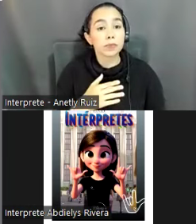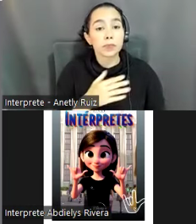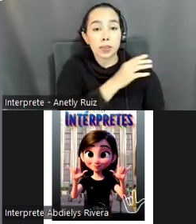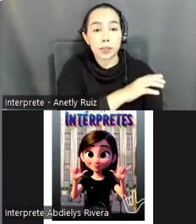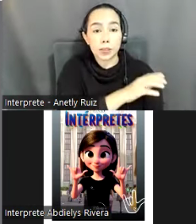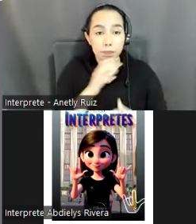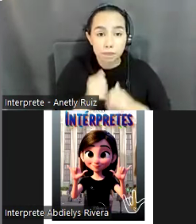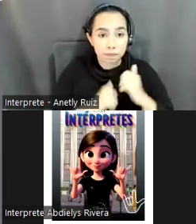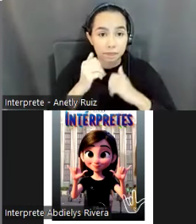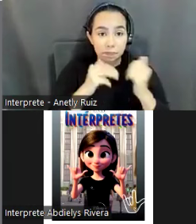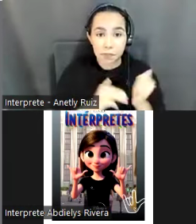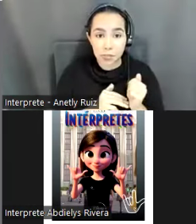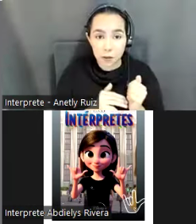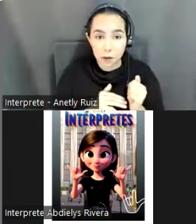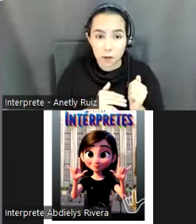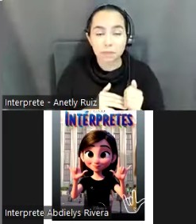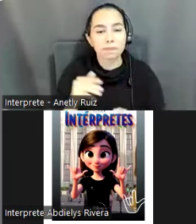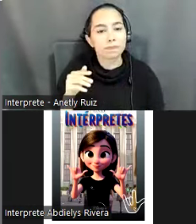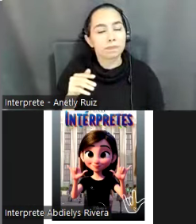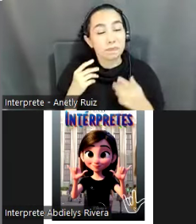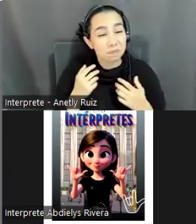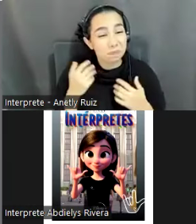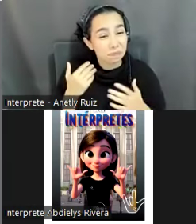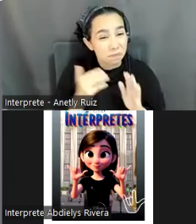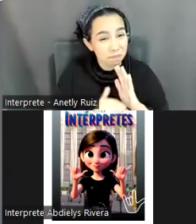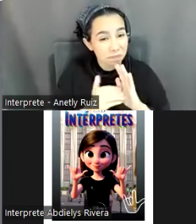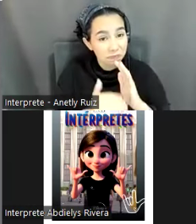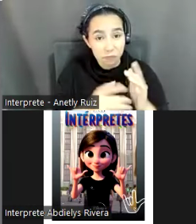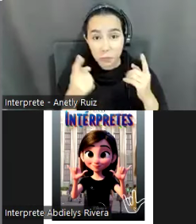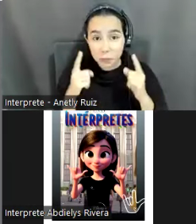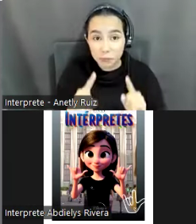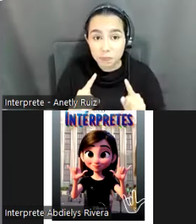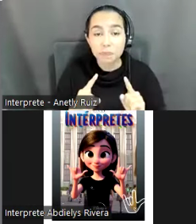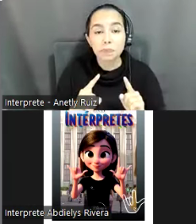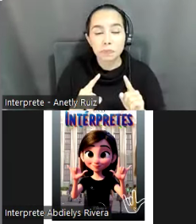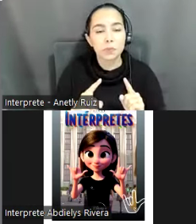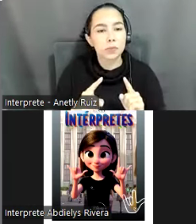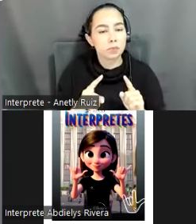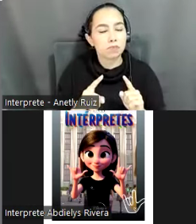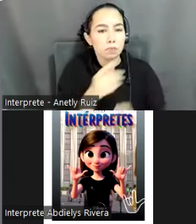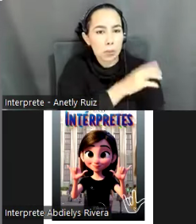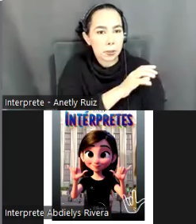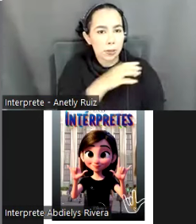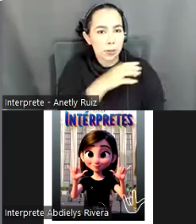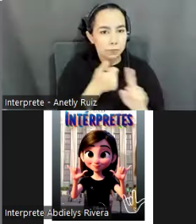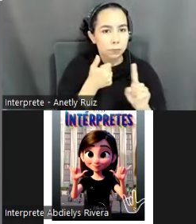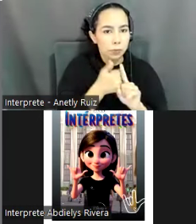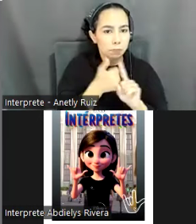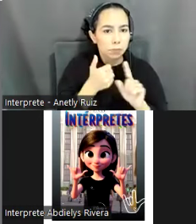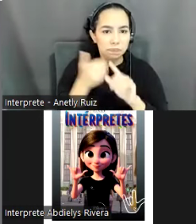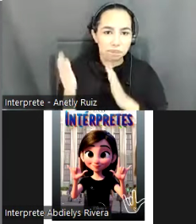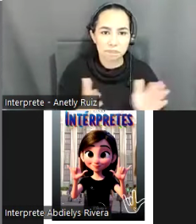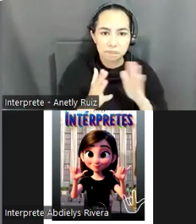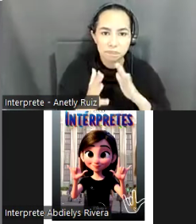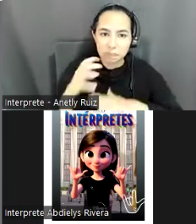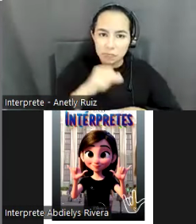Merced dice que las facilidades médicas en muchas ocasiones coordinan citas por alta. Y eso, ¿verdad? No es,